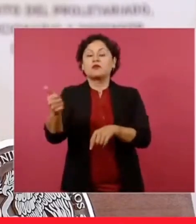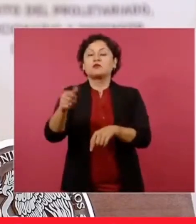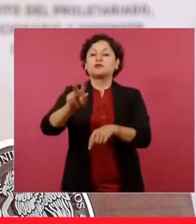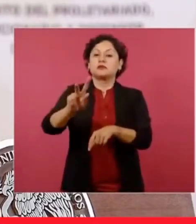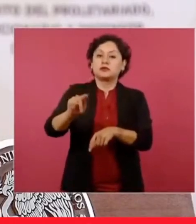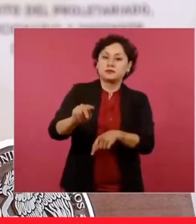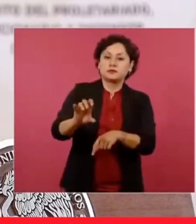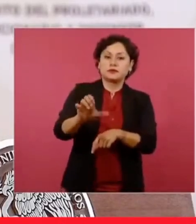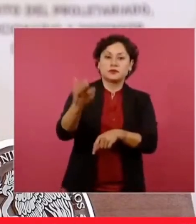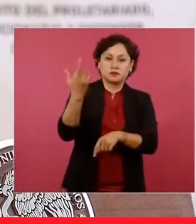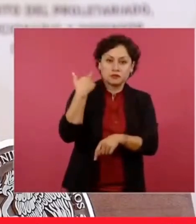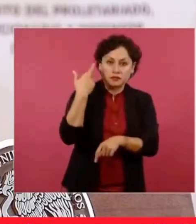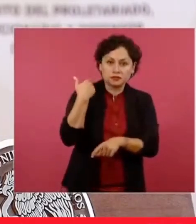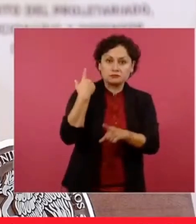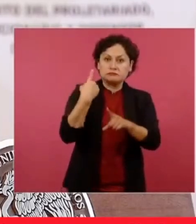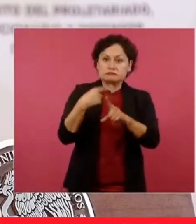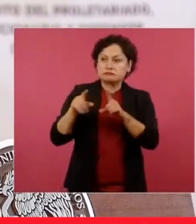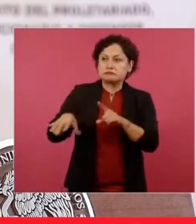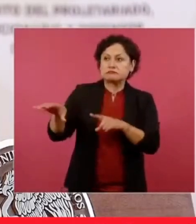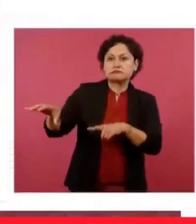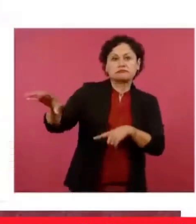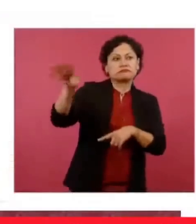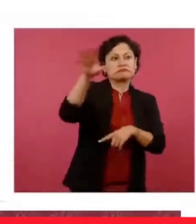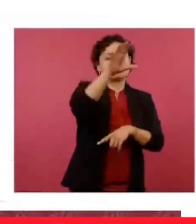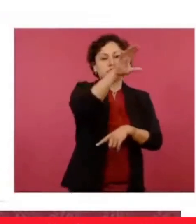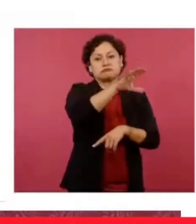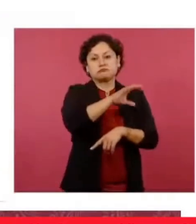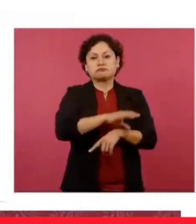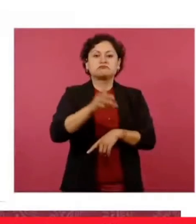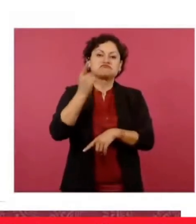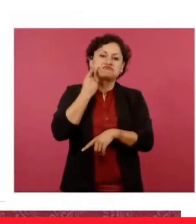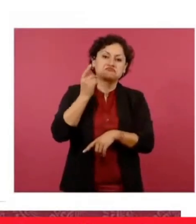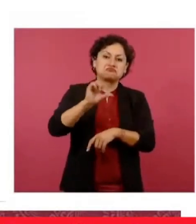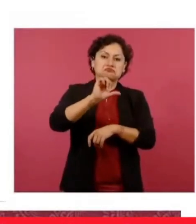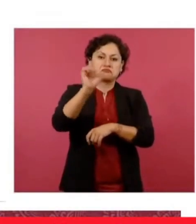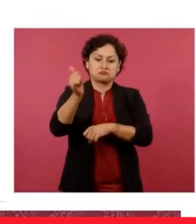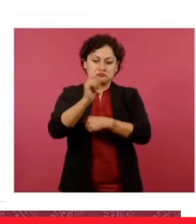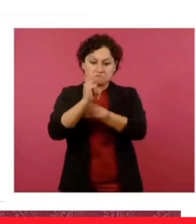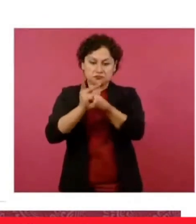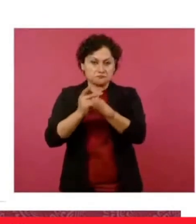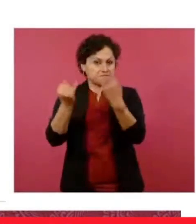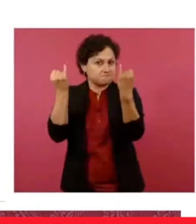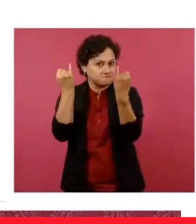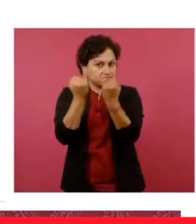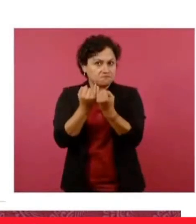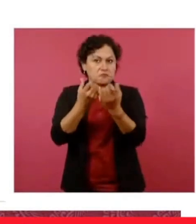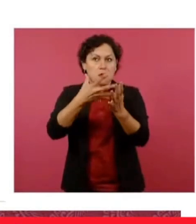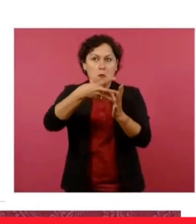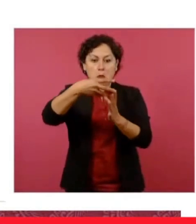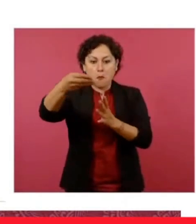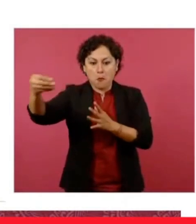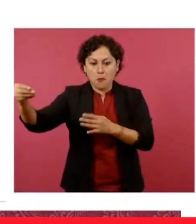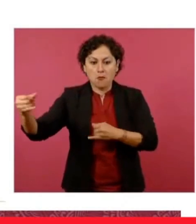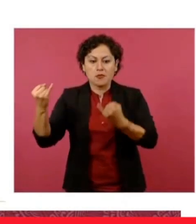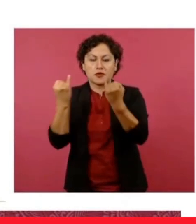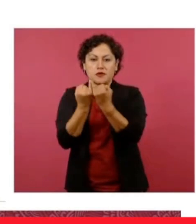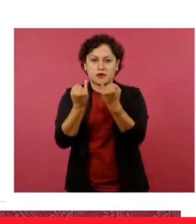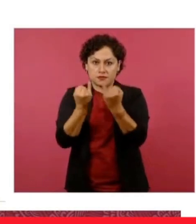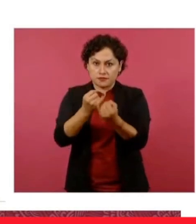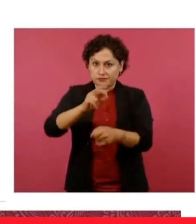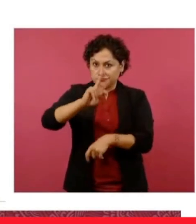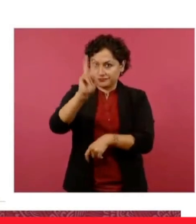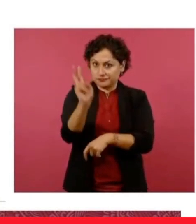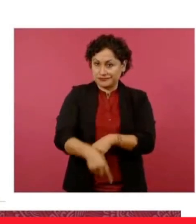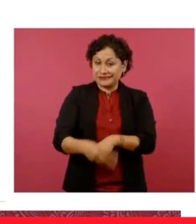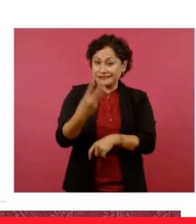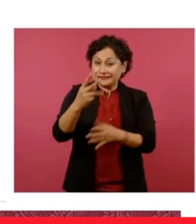y parlamentos para difundir la misma tesis. En esas 3 pistas se ha dado esta batalla política y